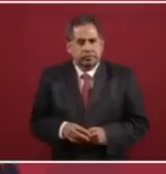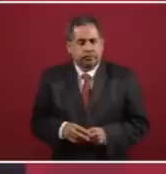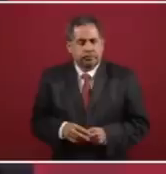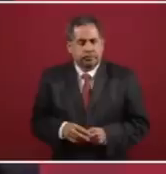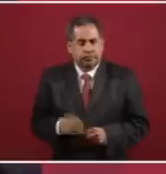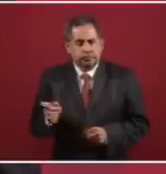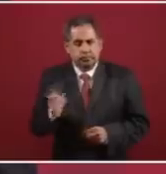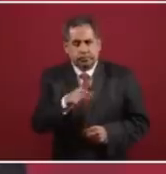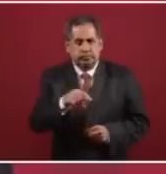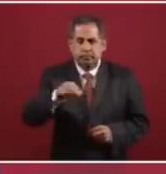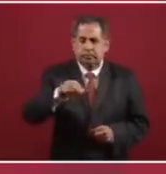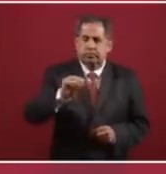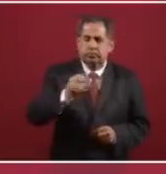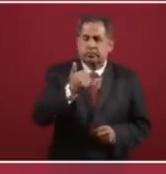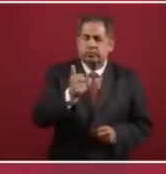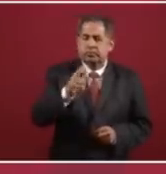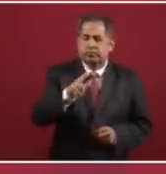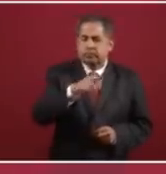el Nayar,